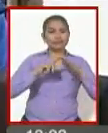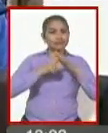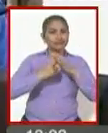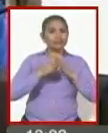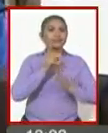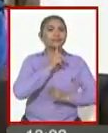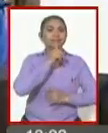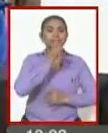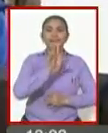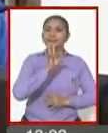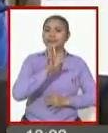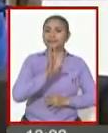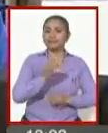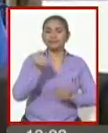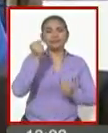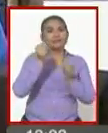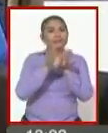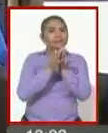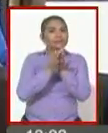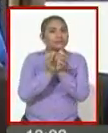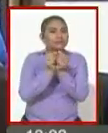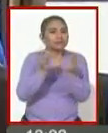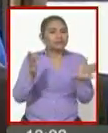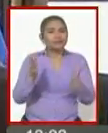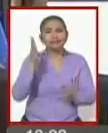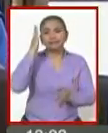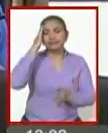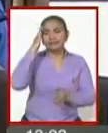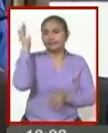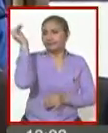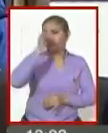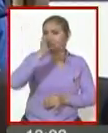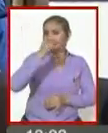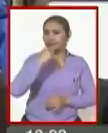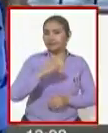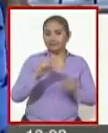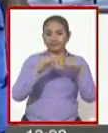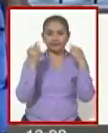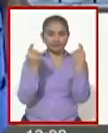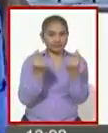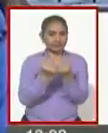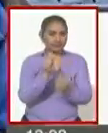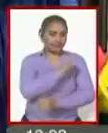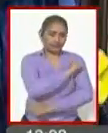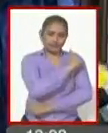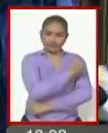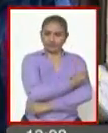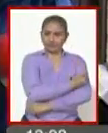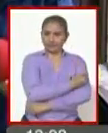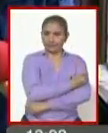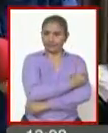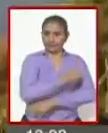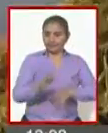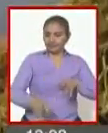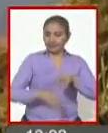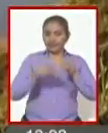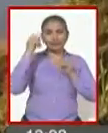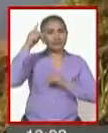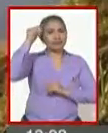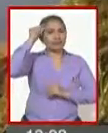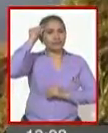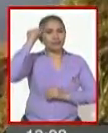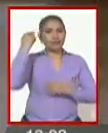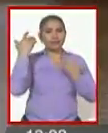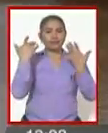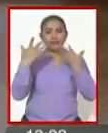de afirmaciones sin conocimientos y afirmaciones absurdas como estos colectivos la autoridad parlamentaria añadió que el gobierno